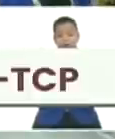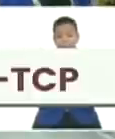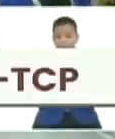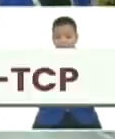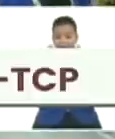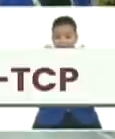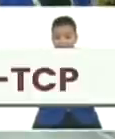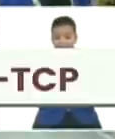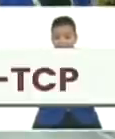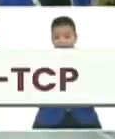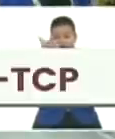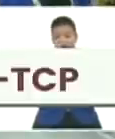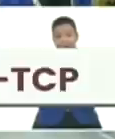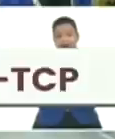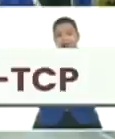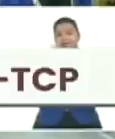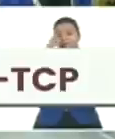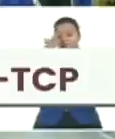de nuestros pueblos,